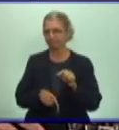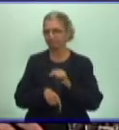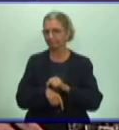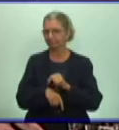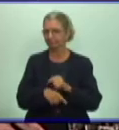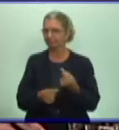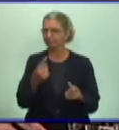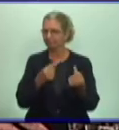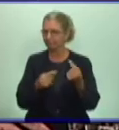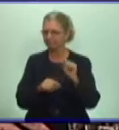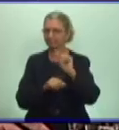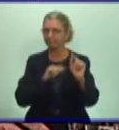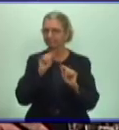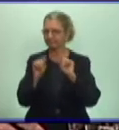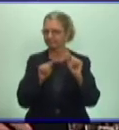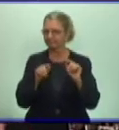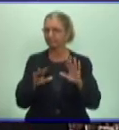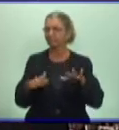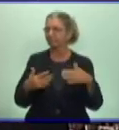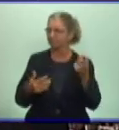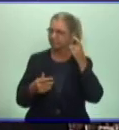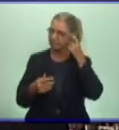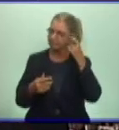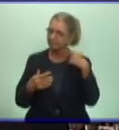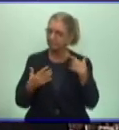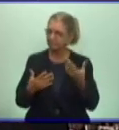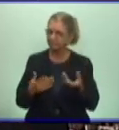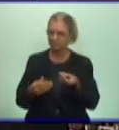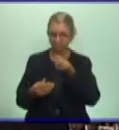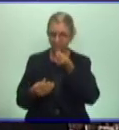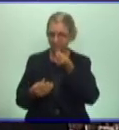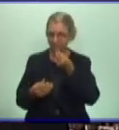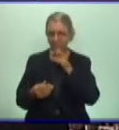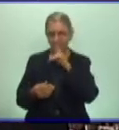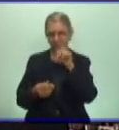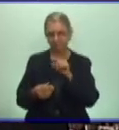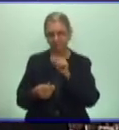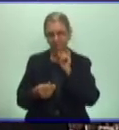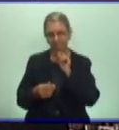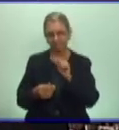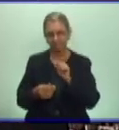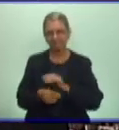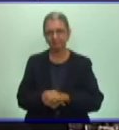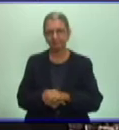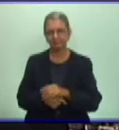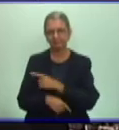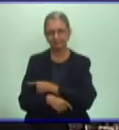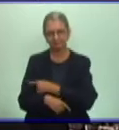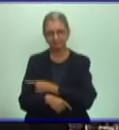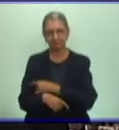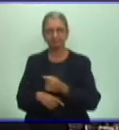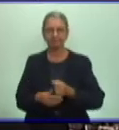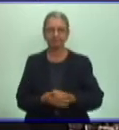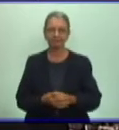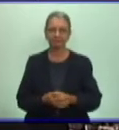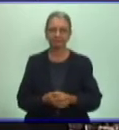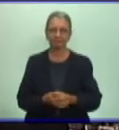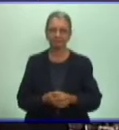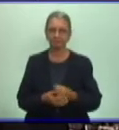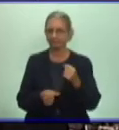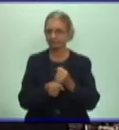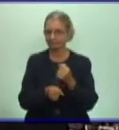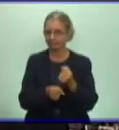las preguntas que se han recibido, profesores, que ustedes creen y que tienen que ver con la enseñanza primaria. En el